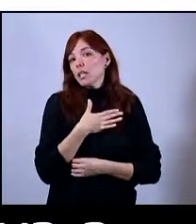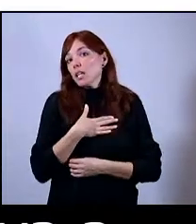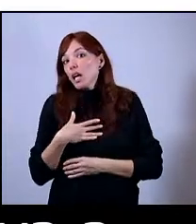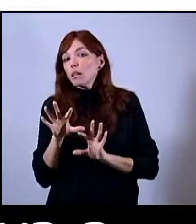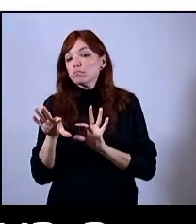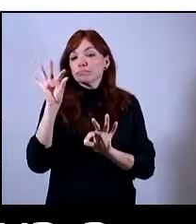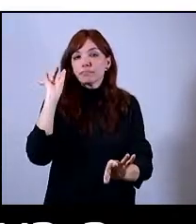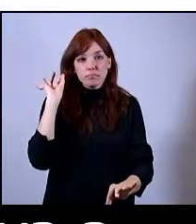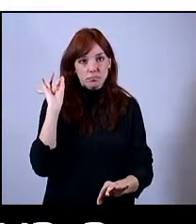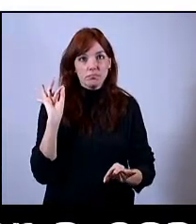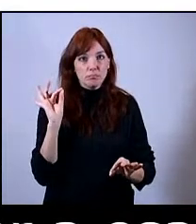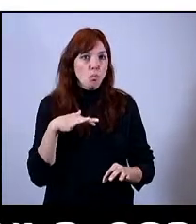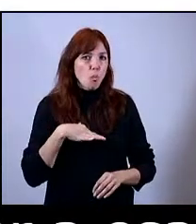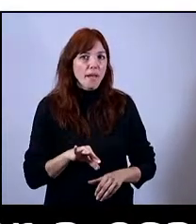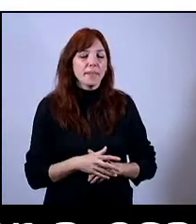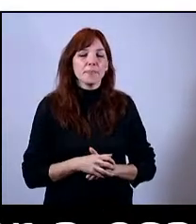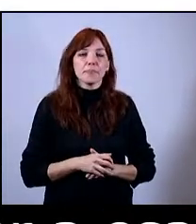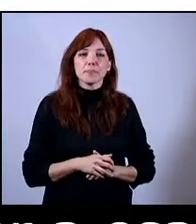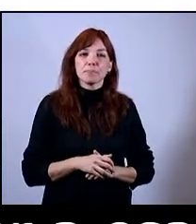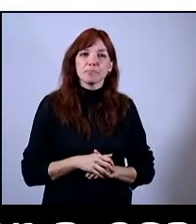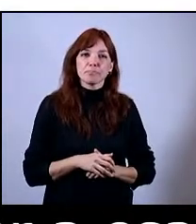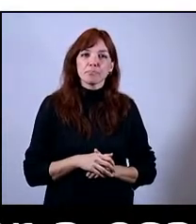esas ayudas y